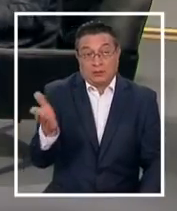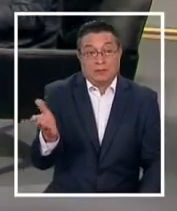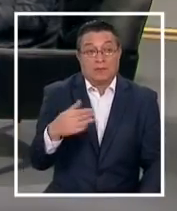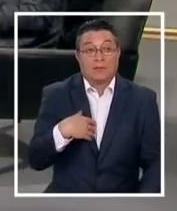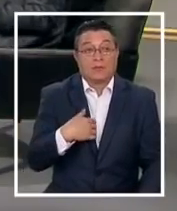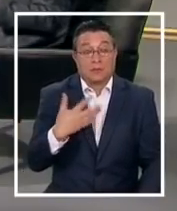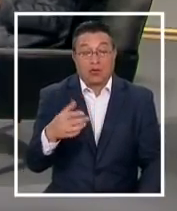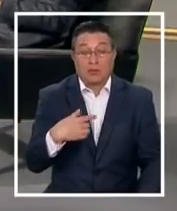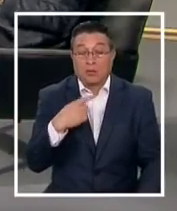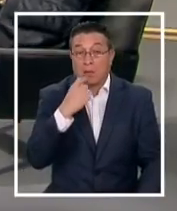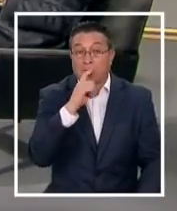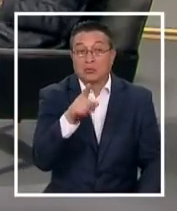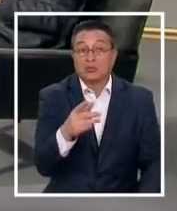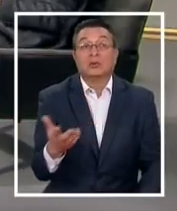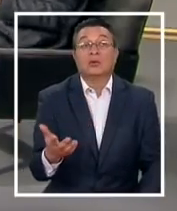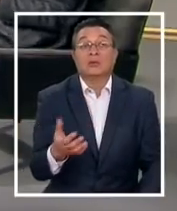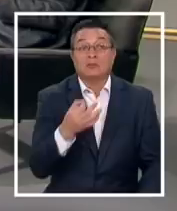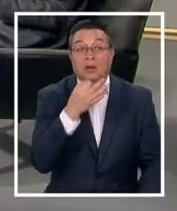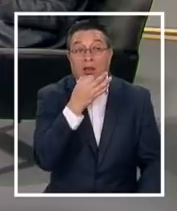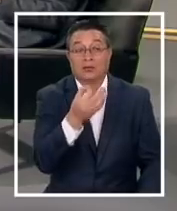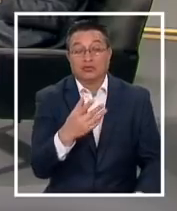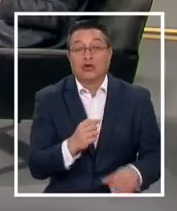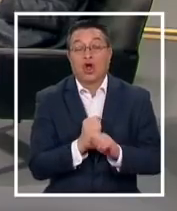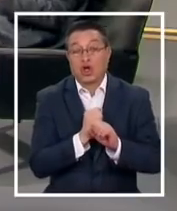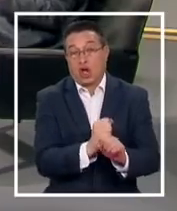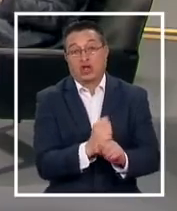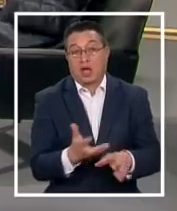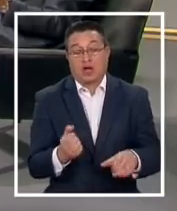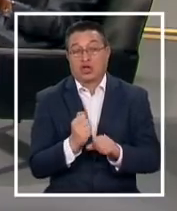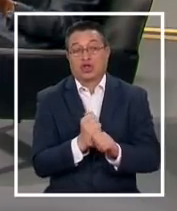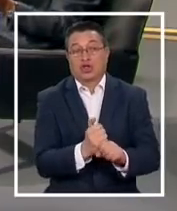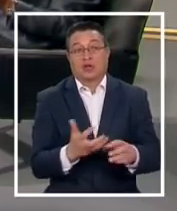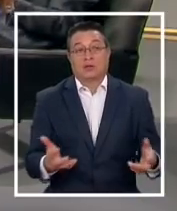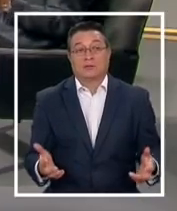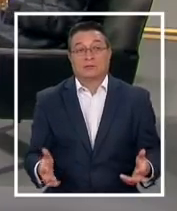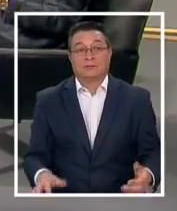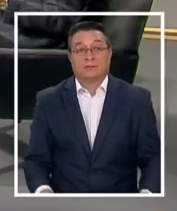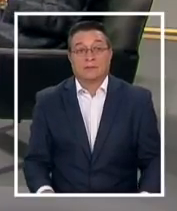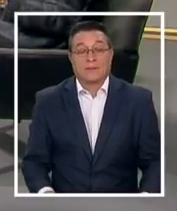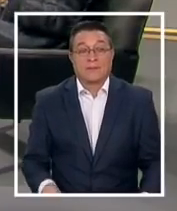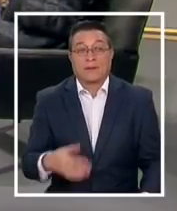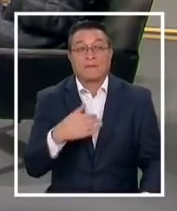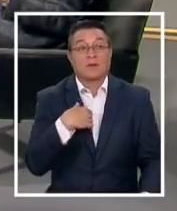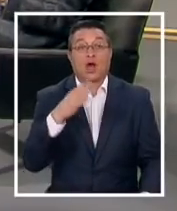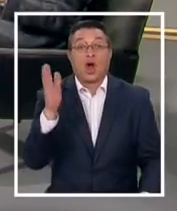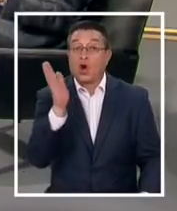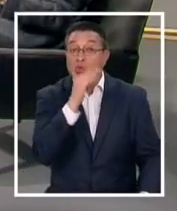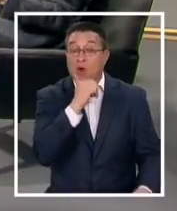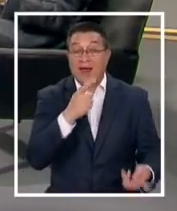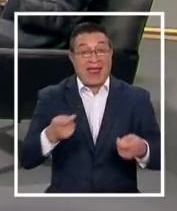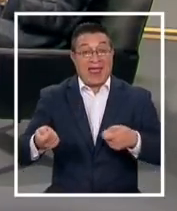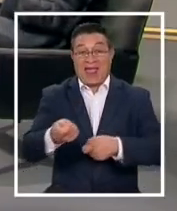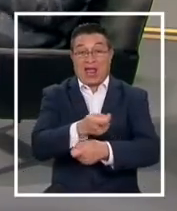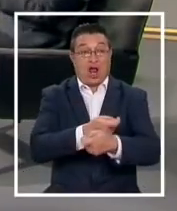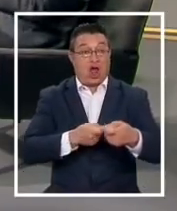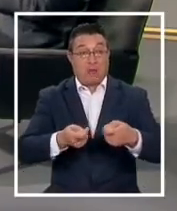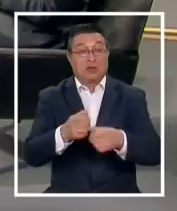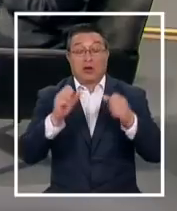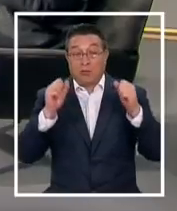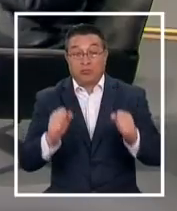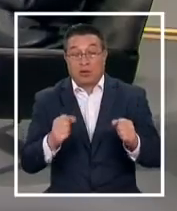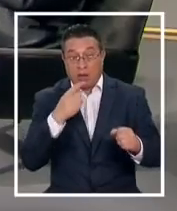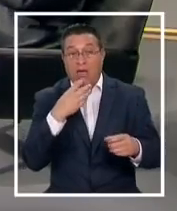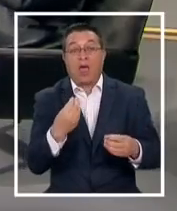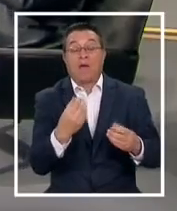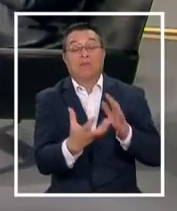yo le he preguntado. ¿Y? ¿En contra o no? Sí, ella dice que en contra. Bueno, pero ya. No hay ninguna economista. Yo creo que ella. No hay ninguna economista, de hecho, que diga